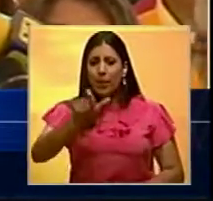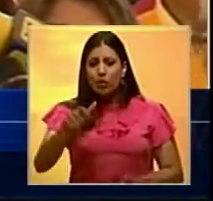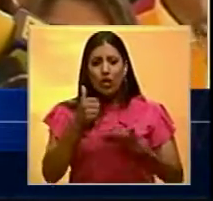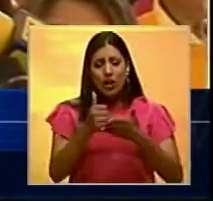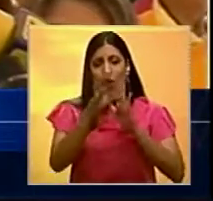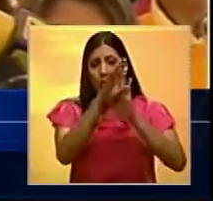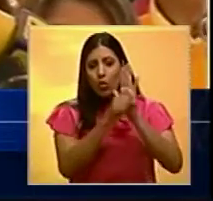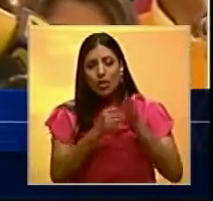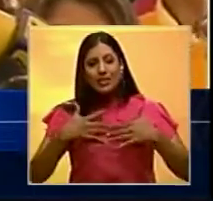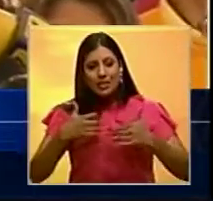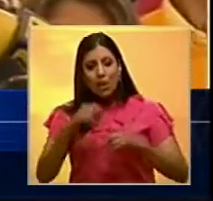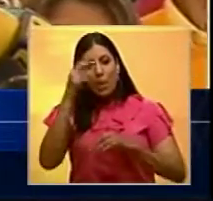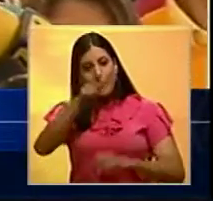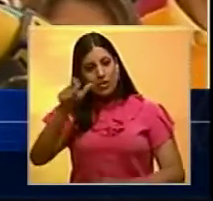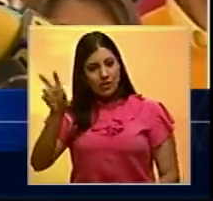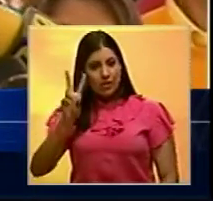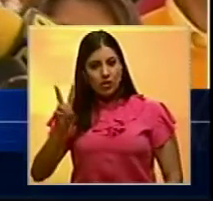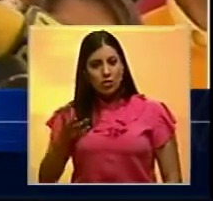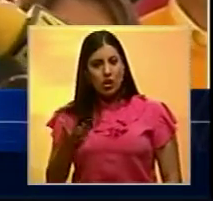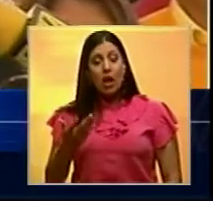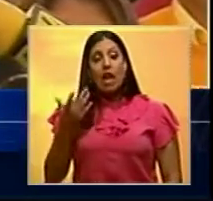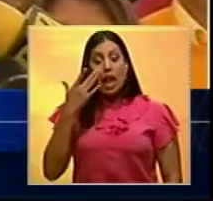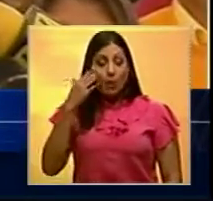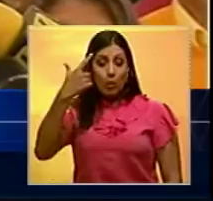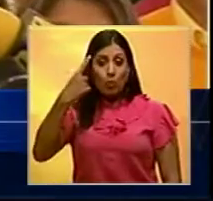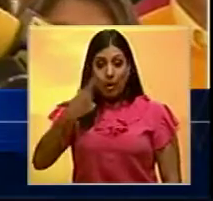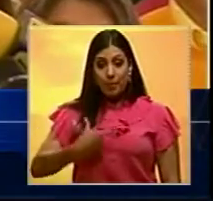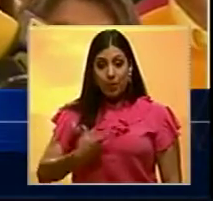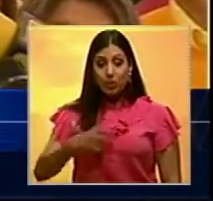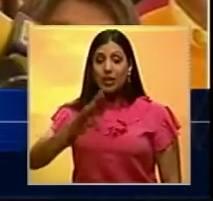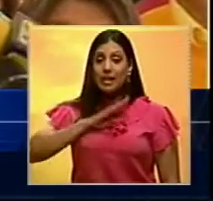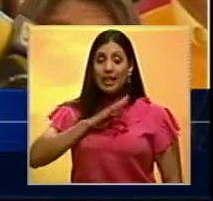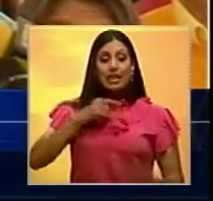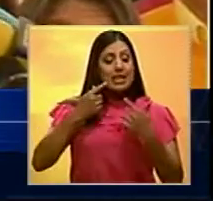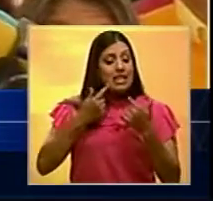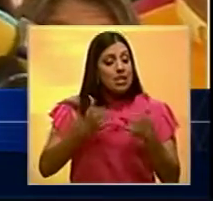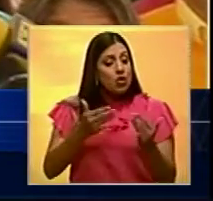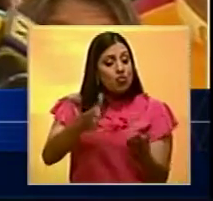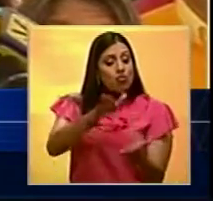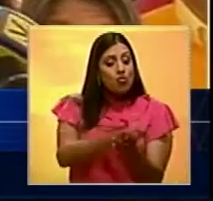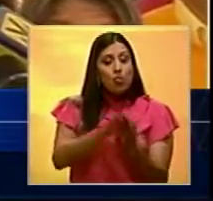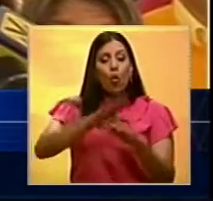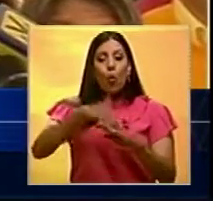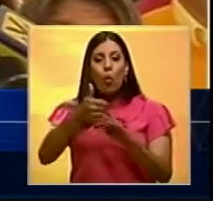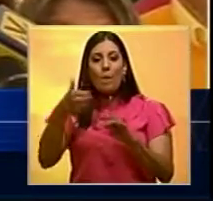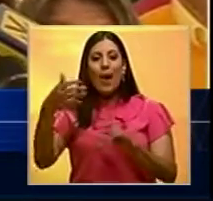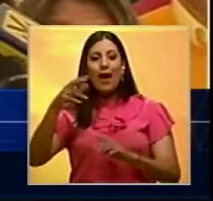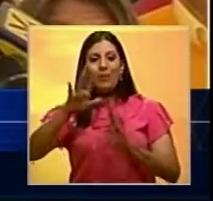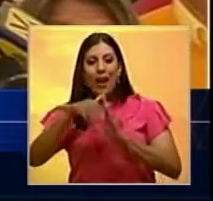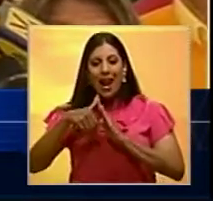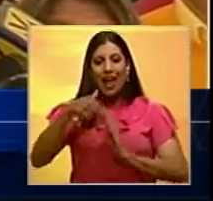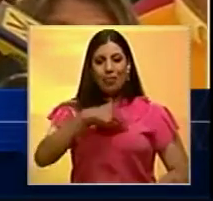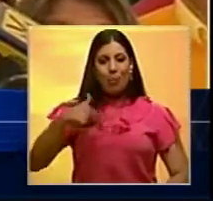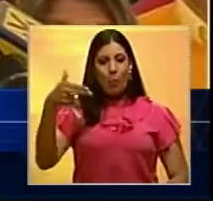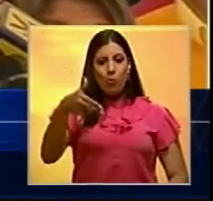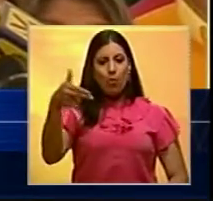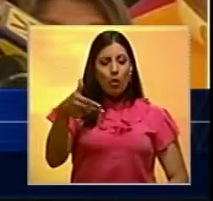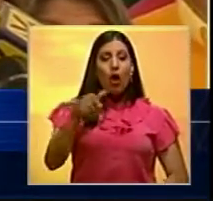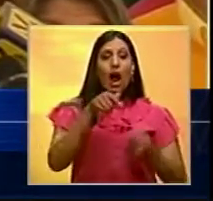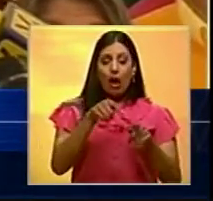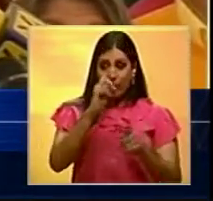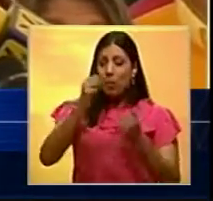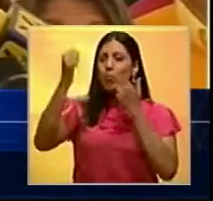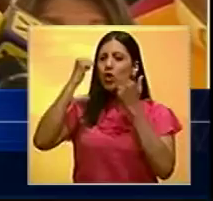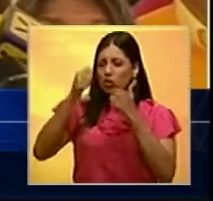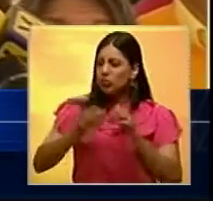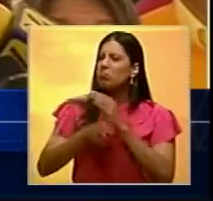de darle salud a los venezolanos. Que una persona que pierde un hijo producto de la violencia tiene derecho a protestar en